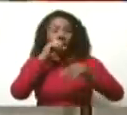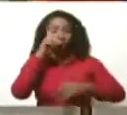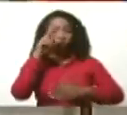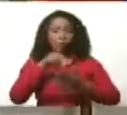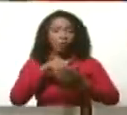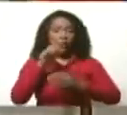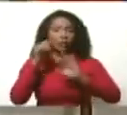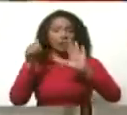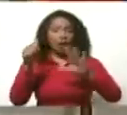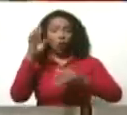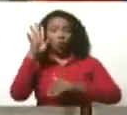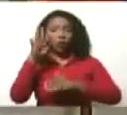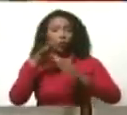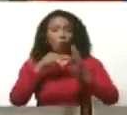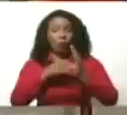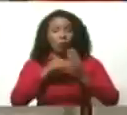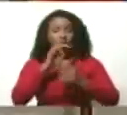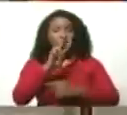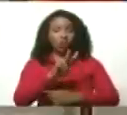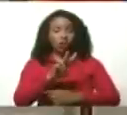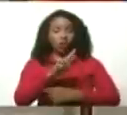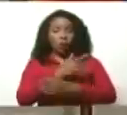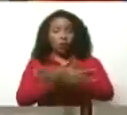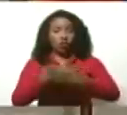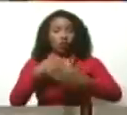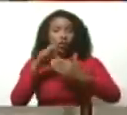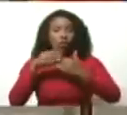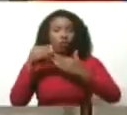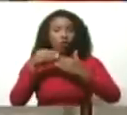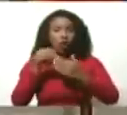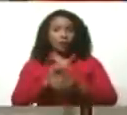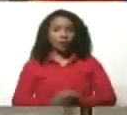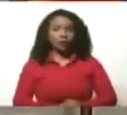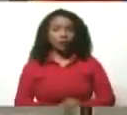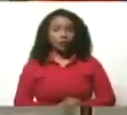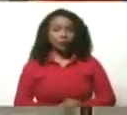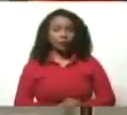unos 4.200 millones de dólares.